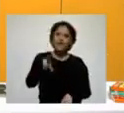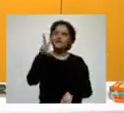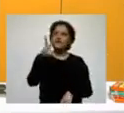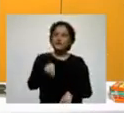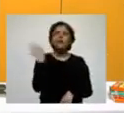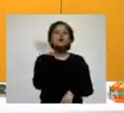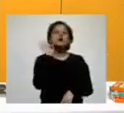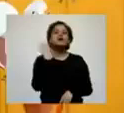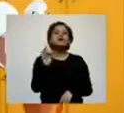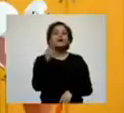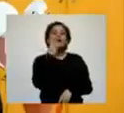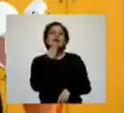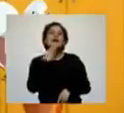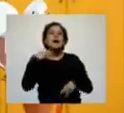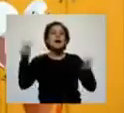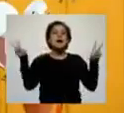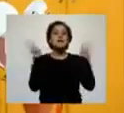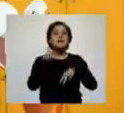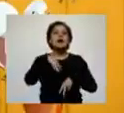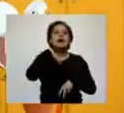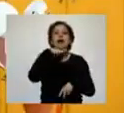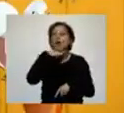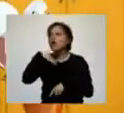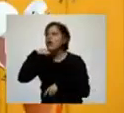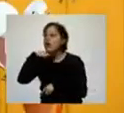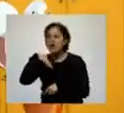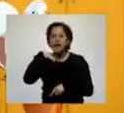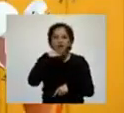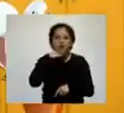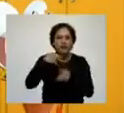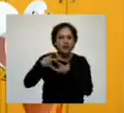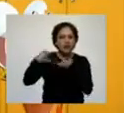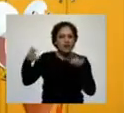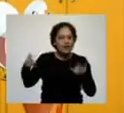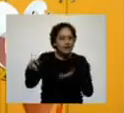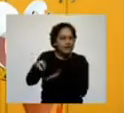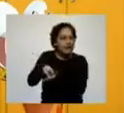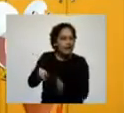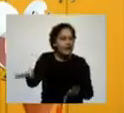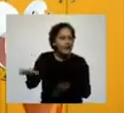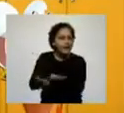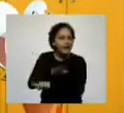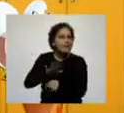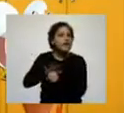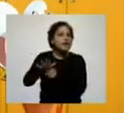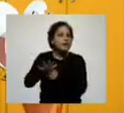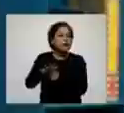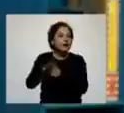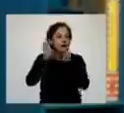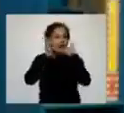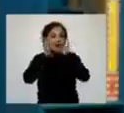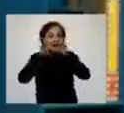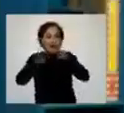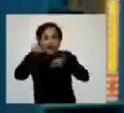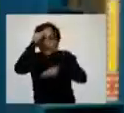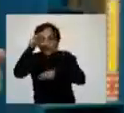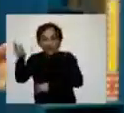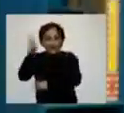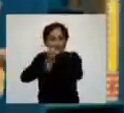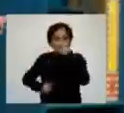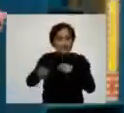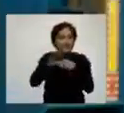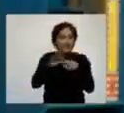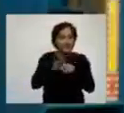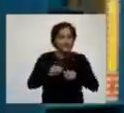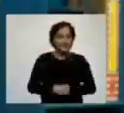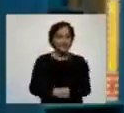el cuento? Mi amigo Ajolisto tiene algo que contarnos. ¡Vamos con él! Pide a quien te